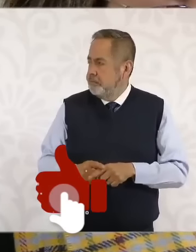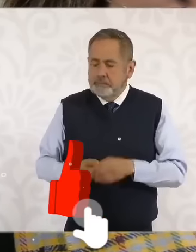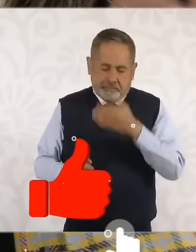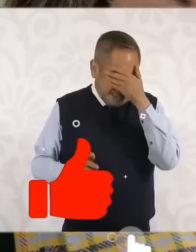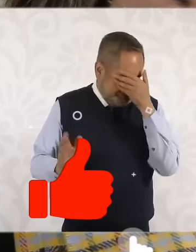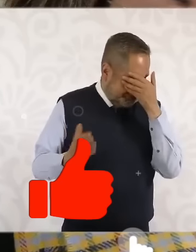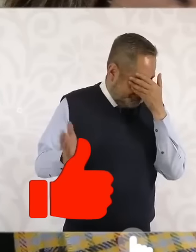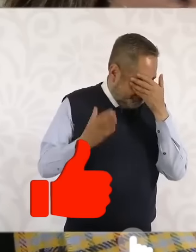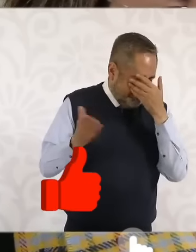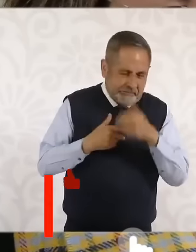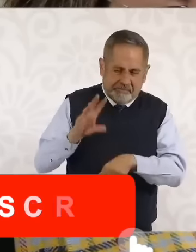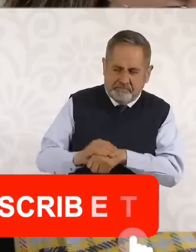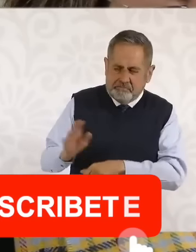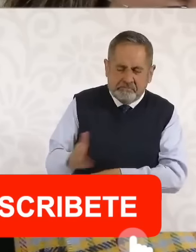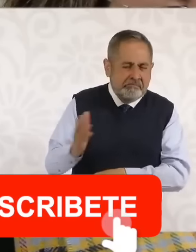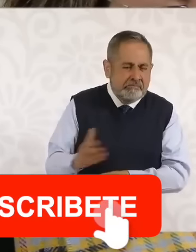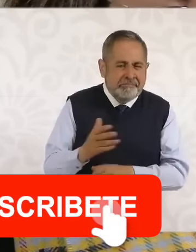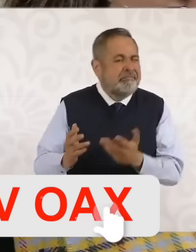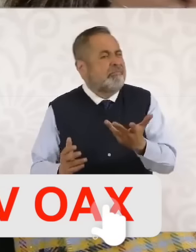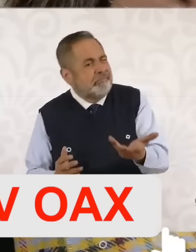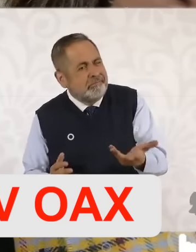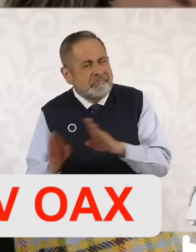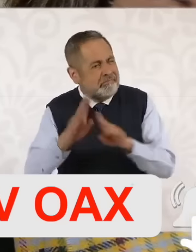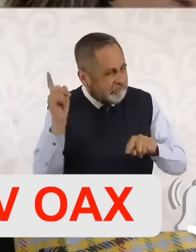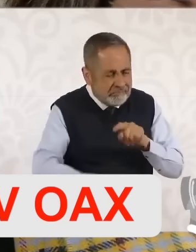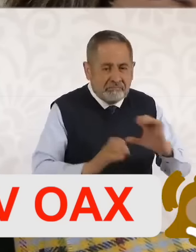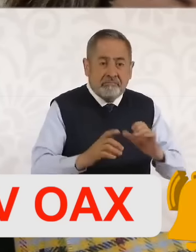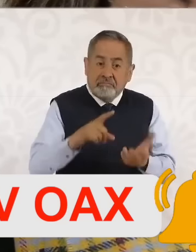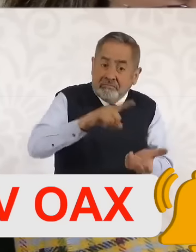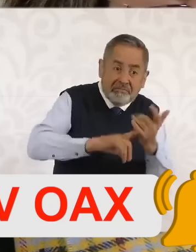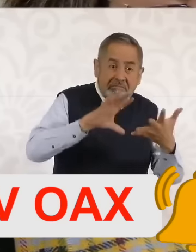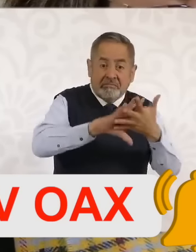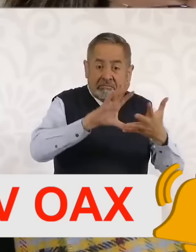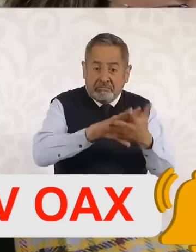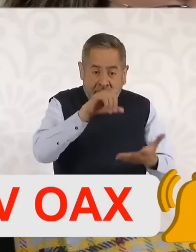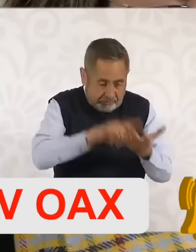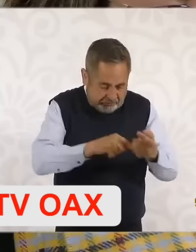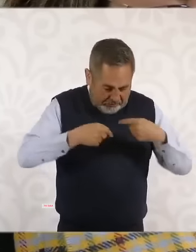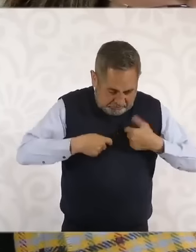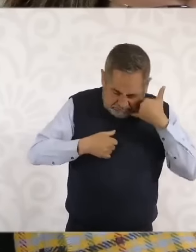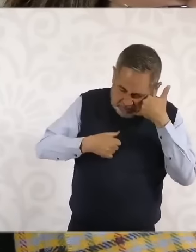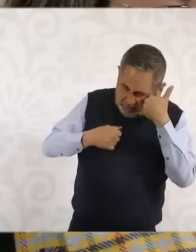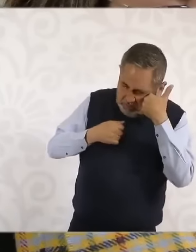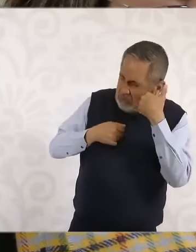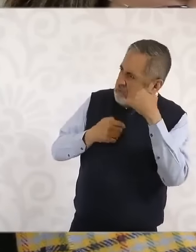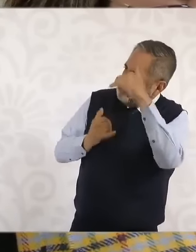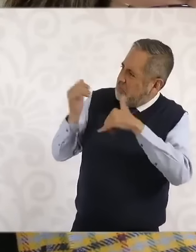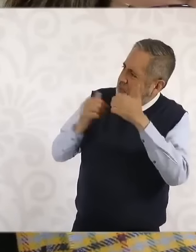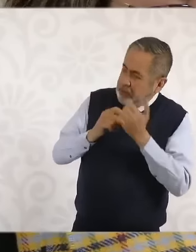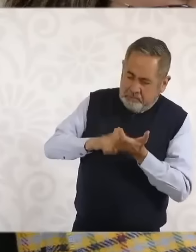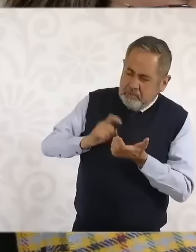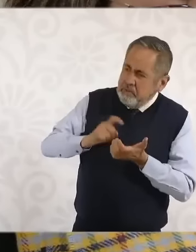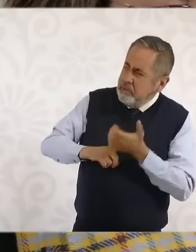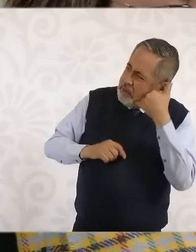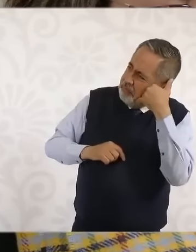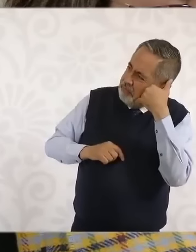permite. ¿Cómo se está atacando ese problema, Presidenta? Porque desde dentro de las cárceles es donde se generan las llamadas de